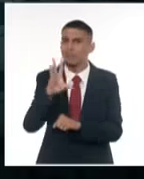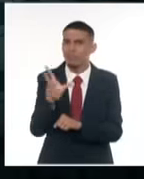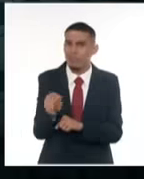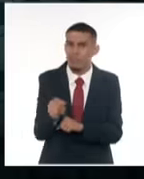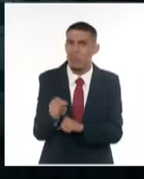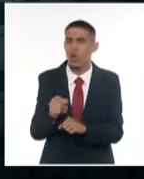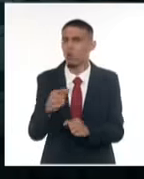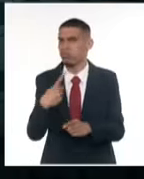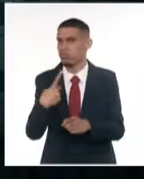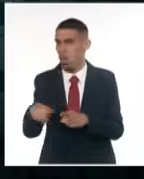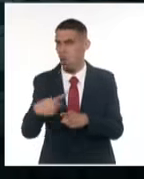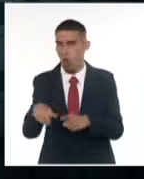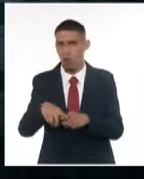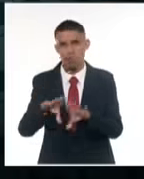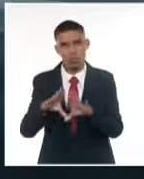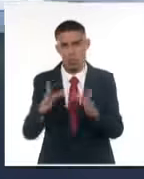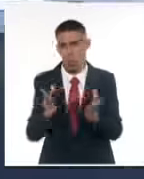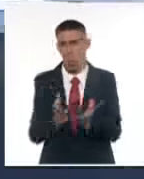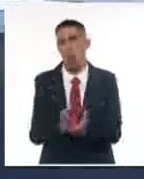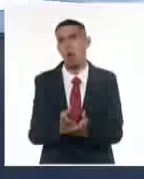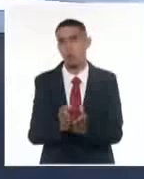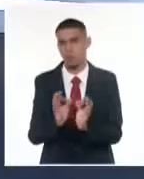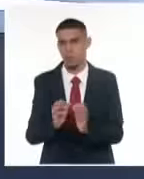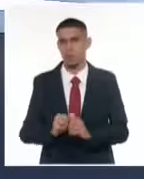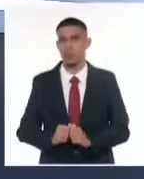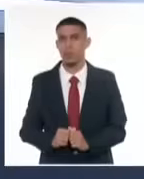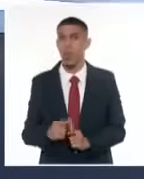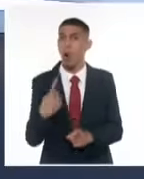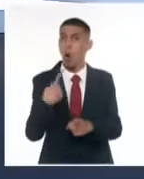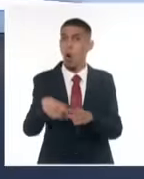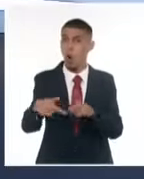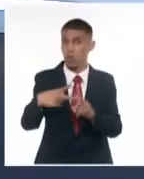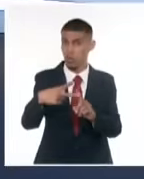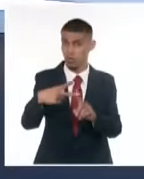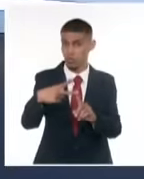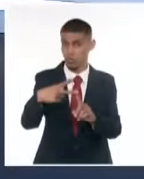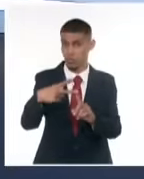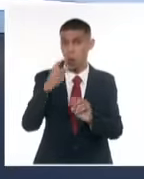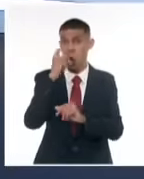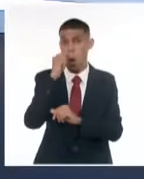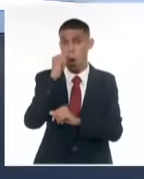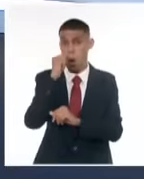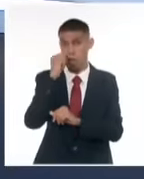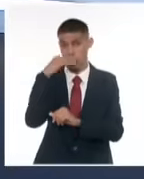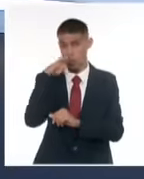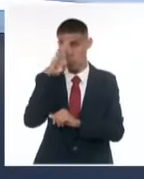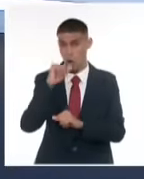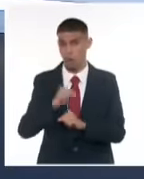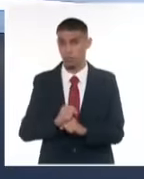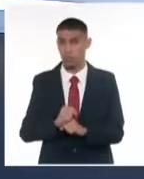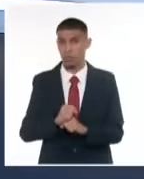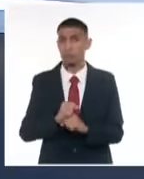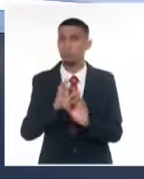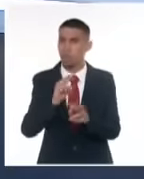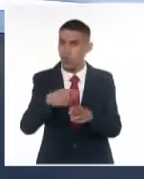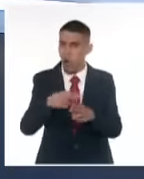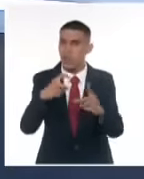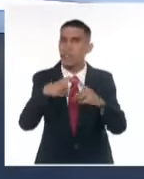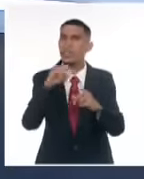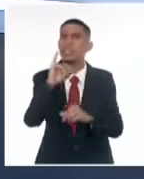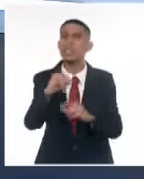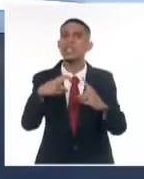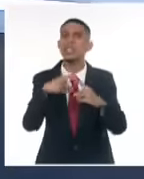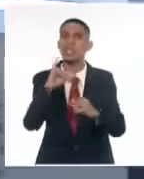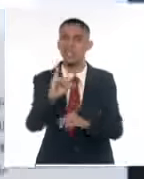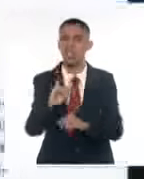homicidio por imprudencia. El otro terrorista que este hombre va a mencionar es Kiki Naranjo. ¿Quién es Kiki